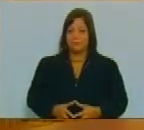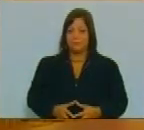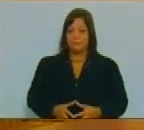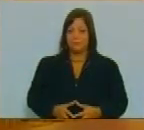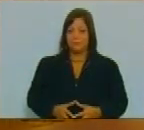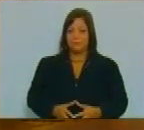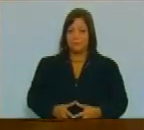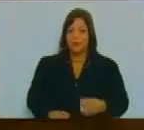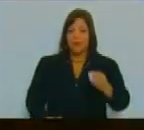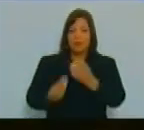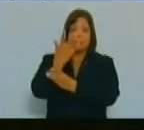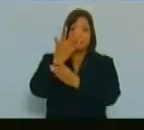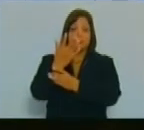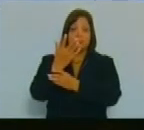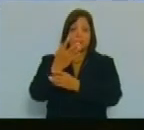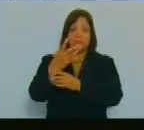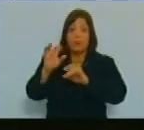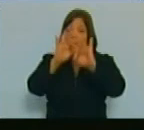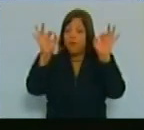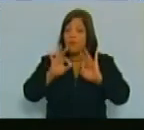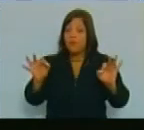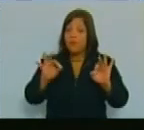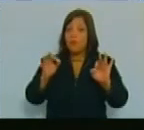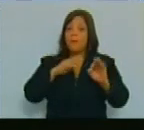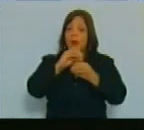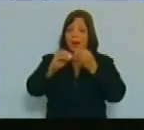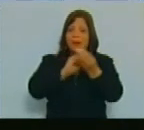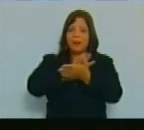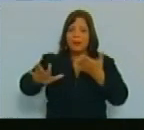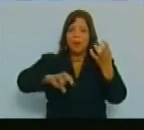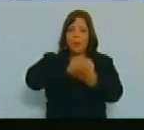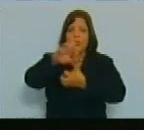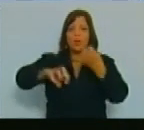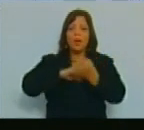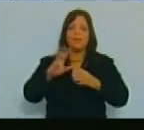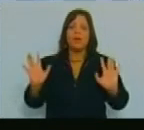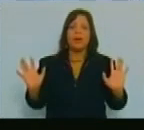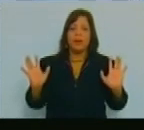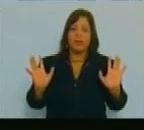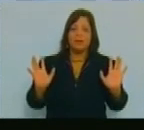la creación de mecanismos alternativos de resolución de conflictos